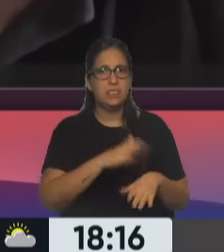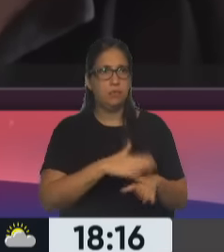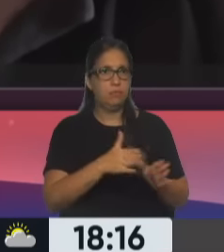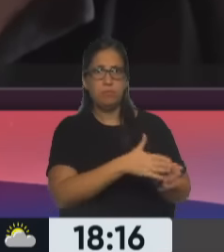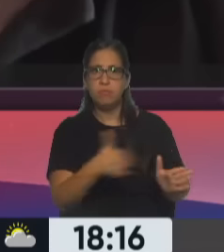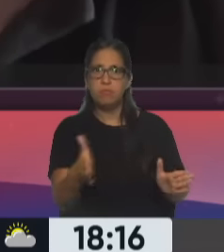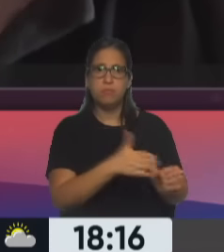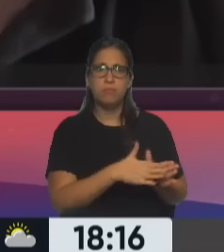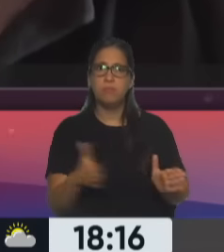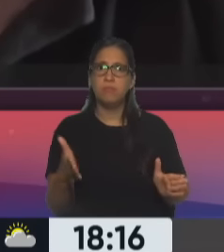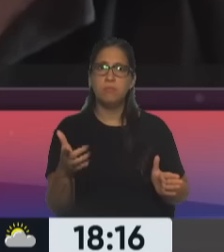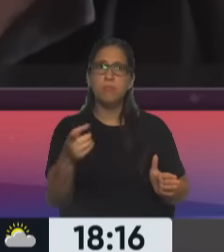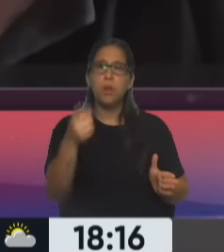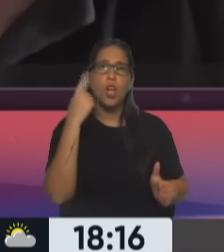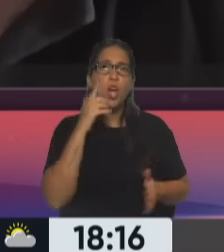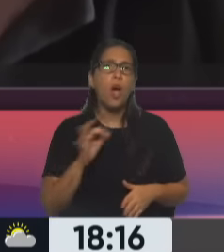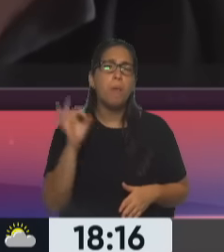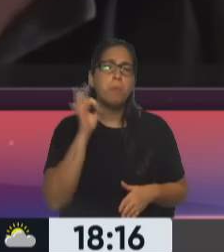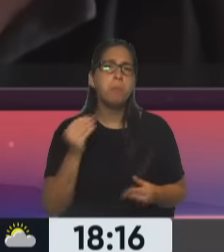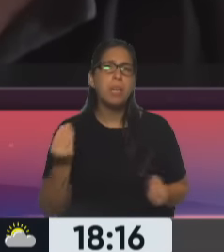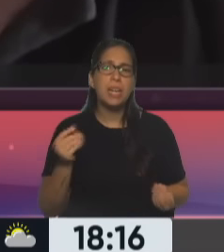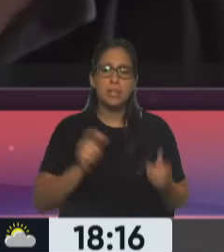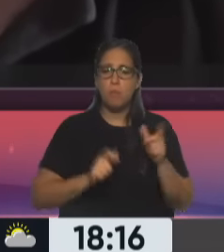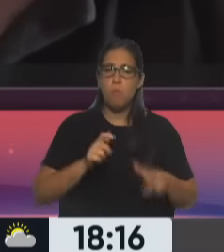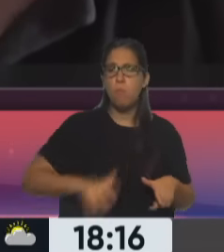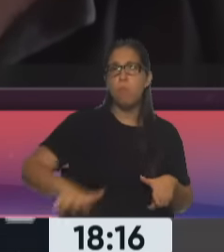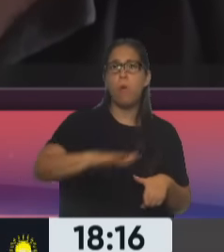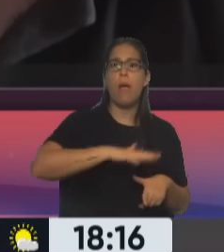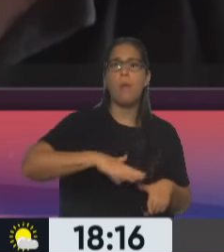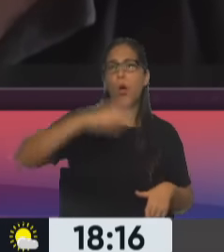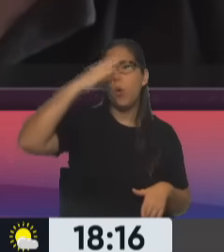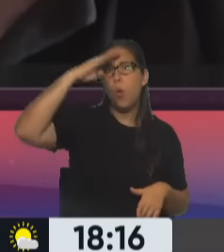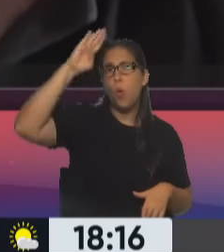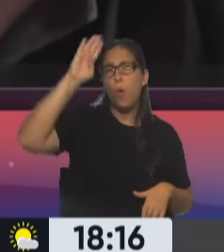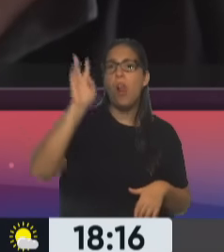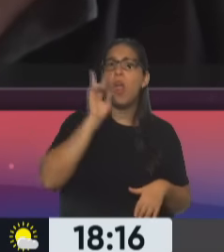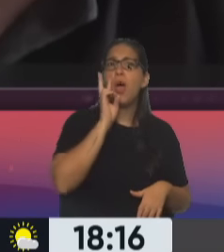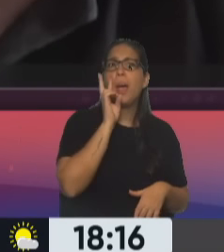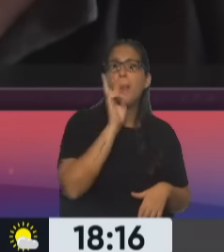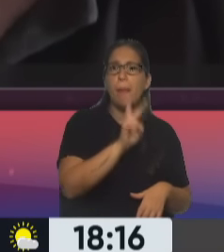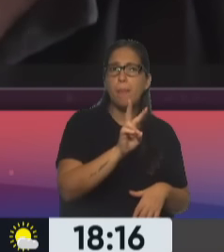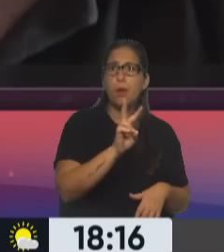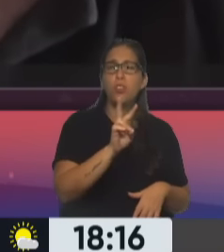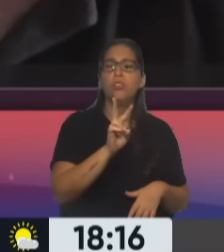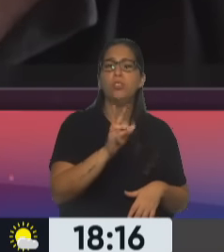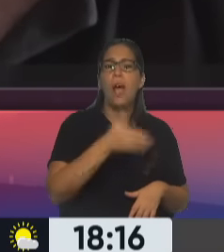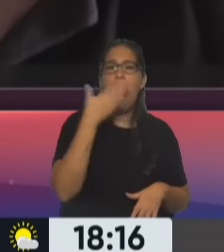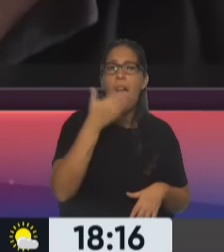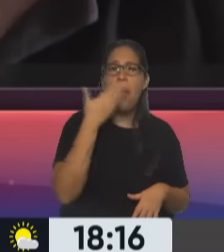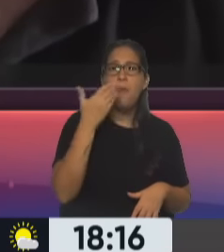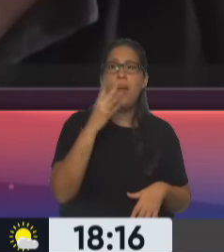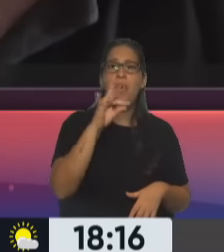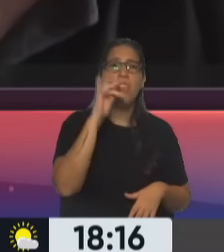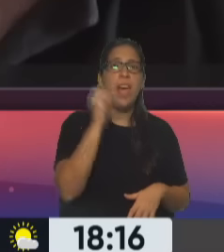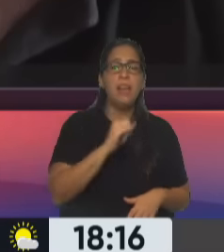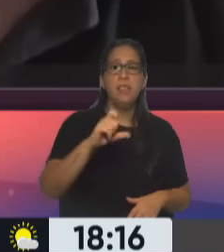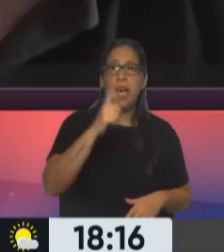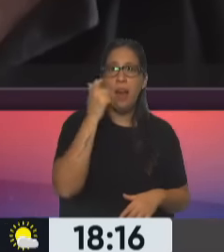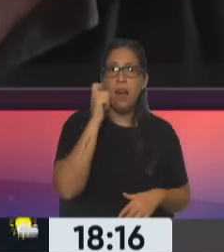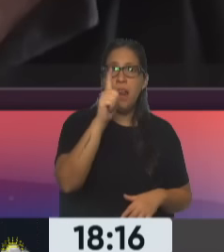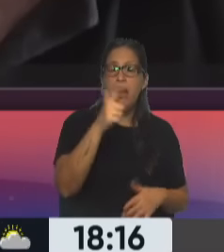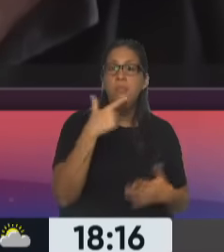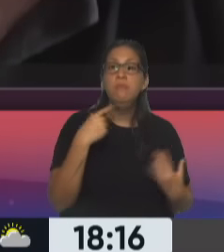¿Cómo crees vos, la mayoría de la población cubana las declaraciones que recién compartíamos del presidente Díaz-Canel, que Cuba está